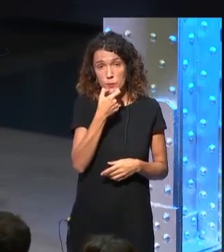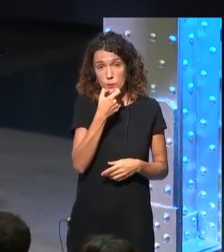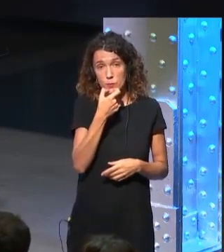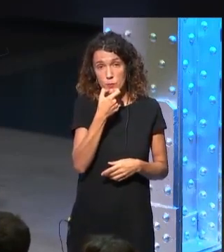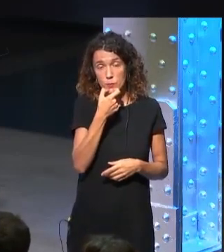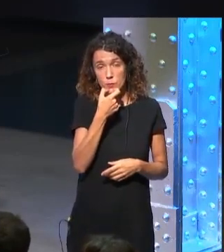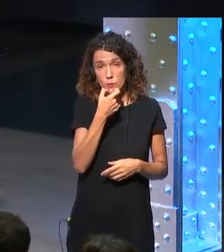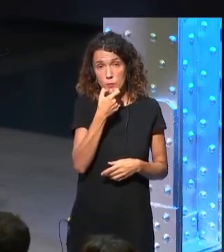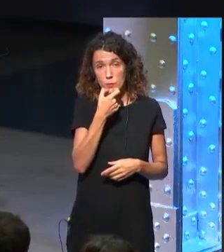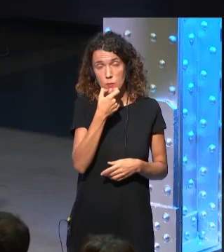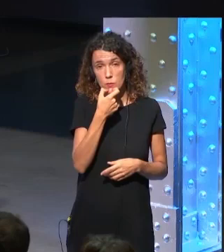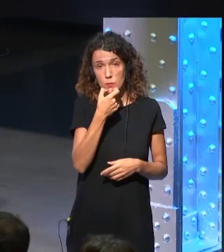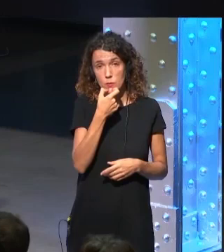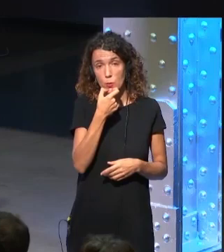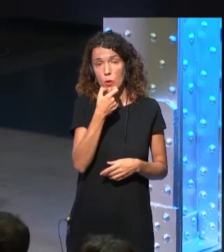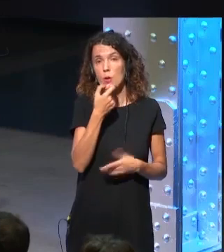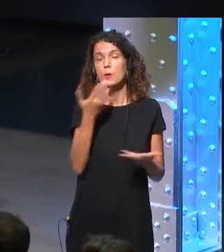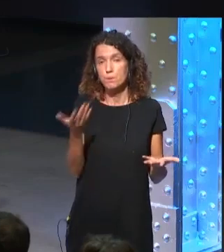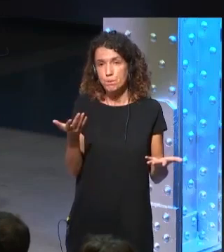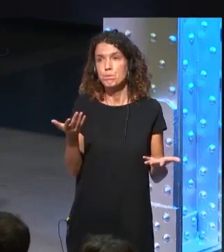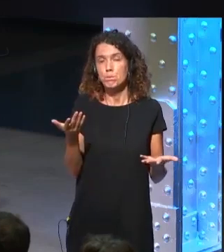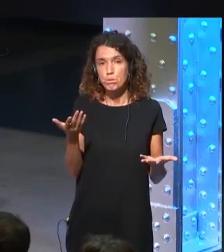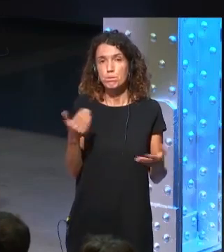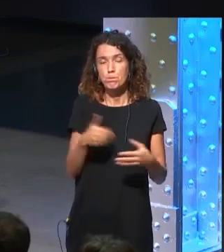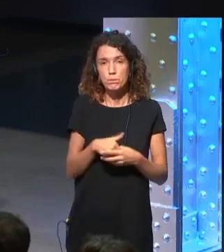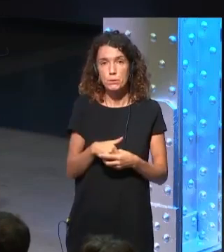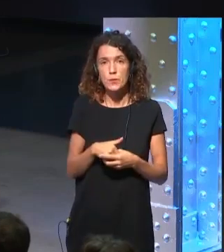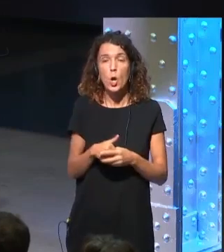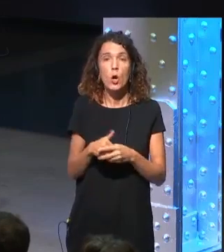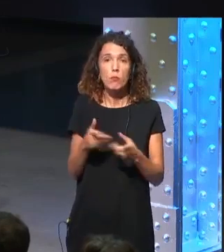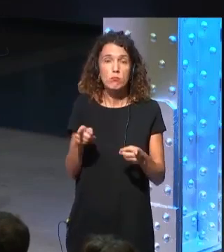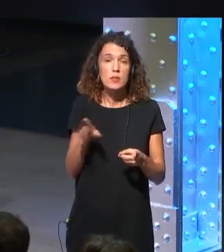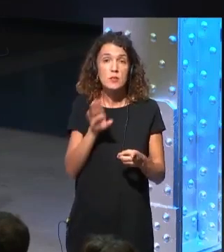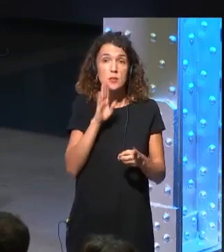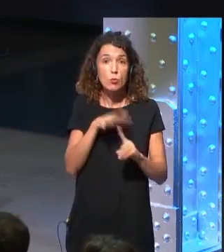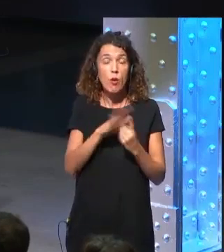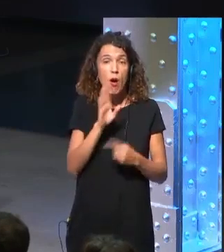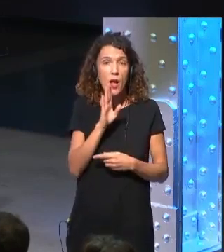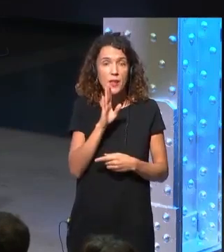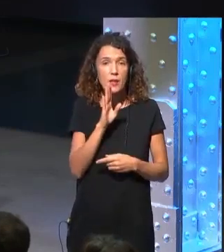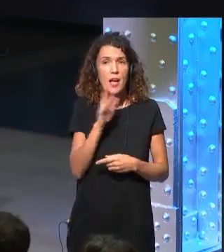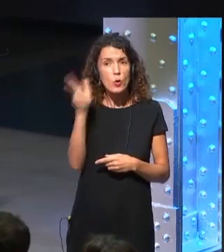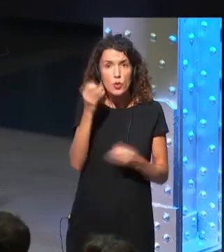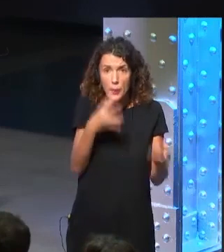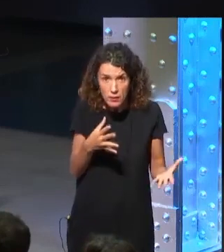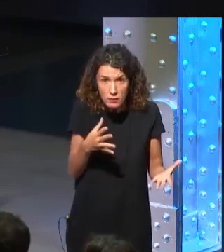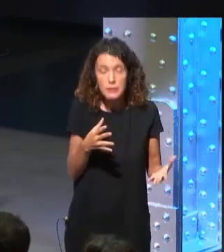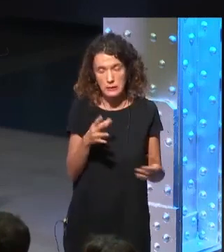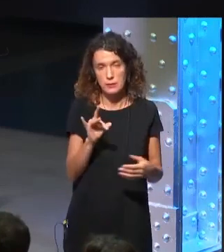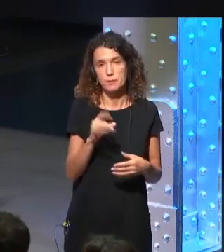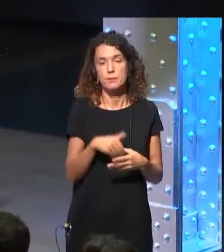nos encontramos con esto No se me escucha, ahora ya